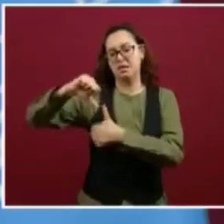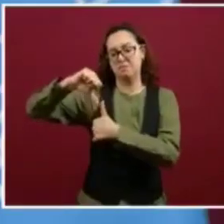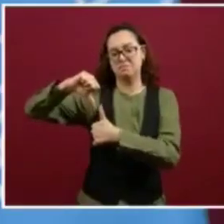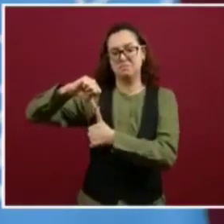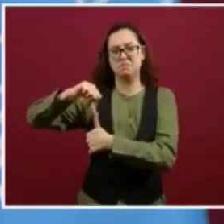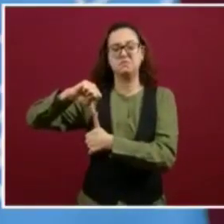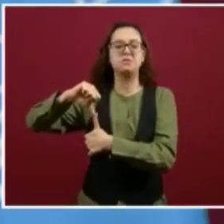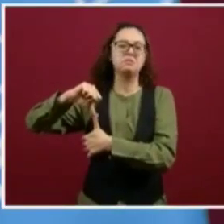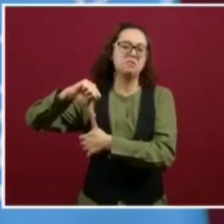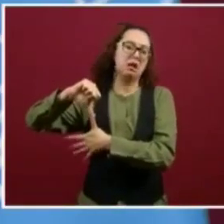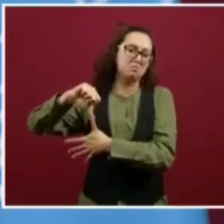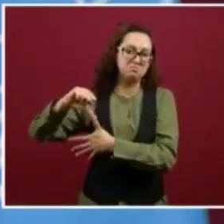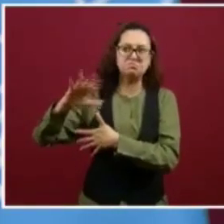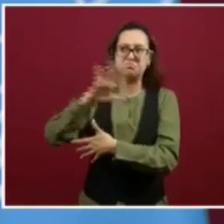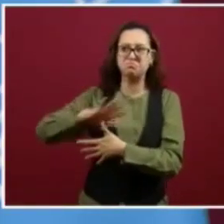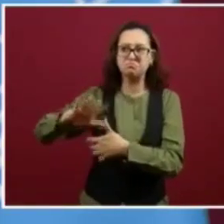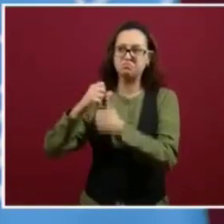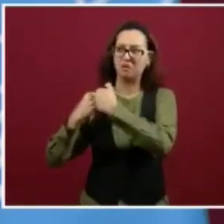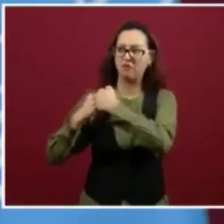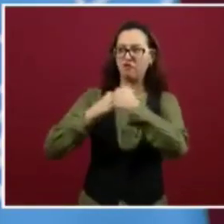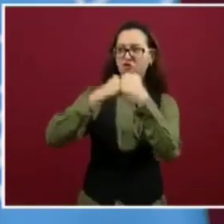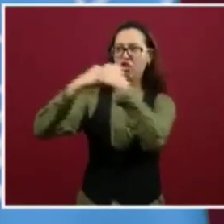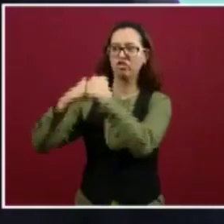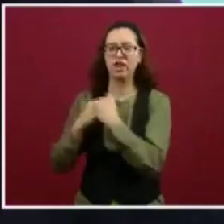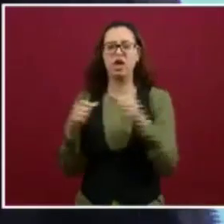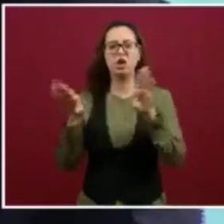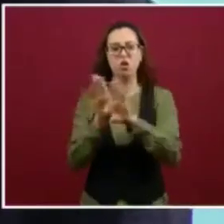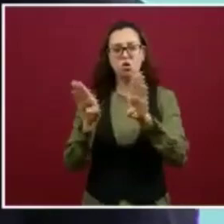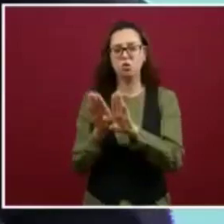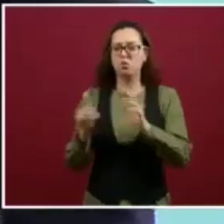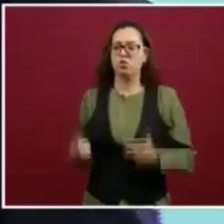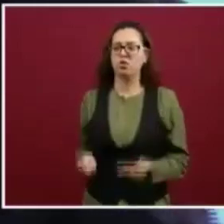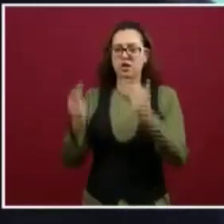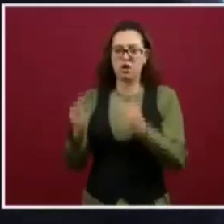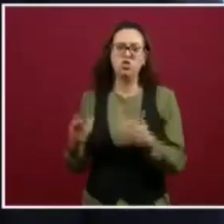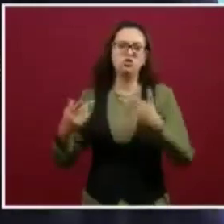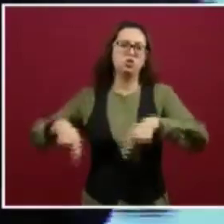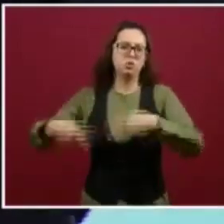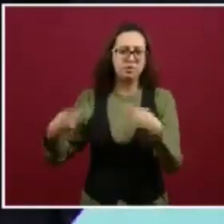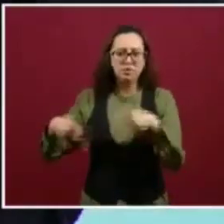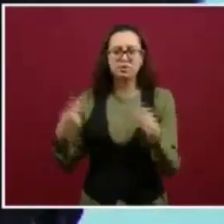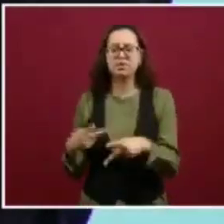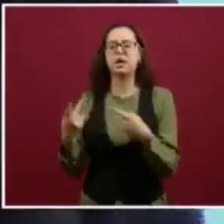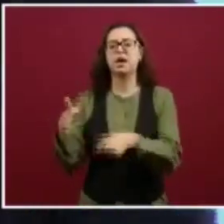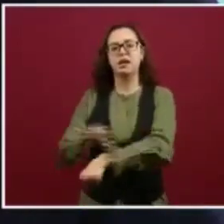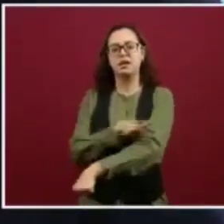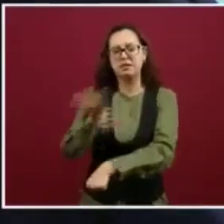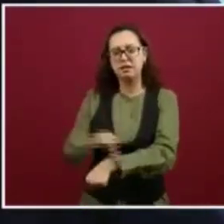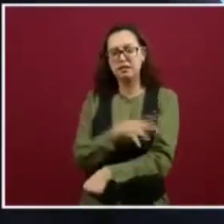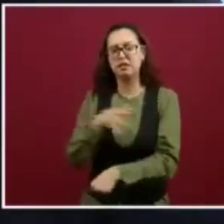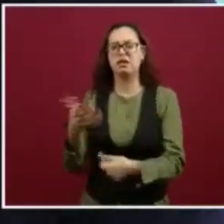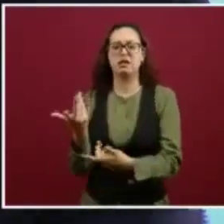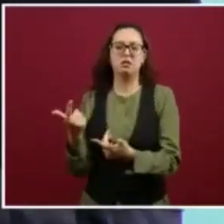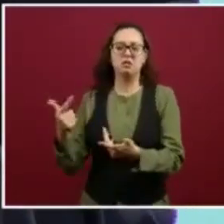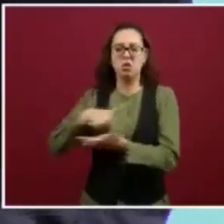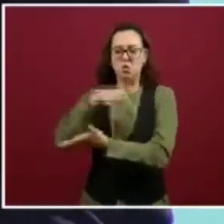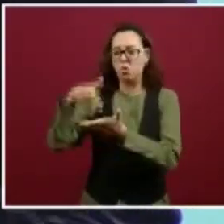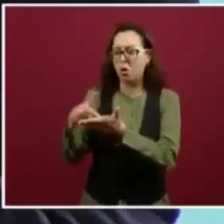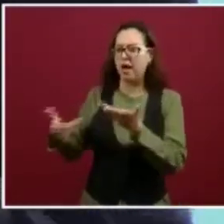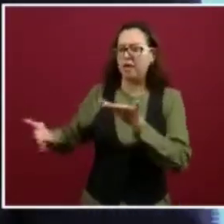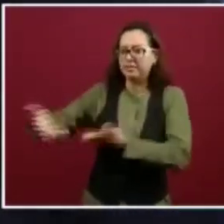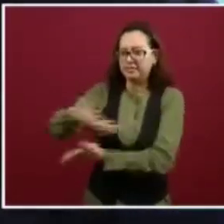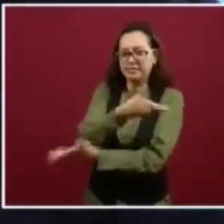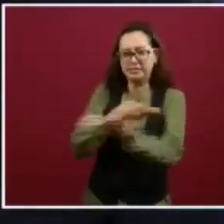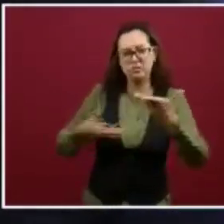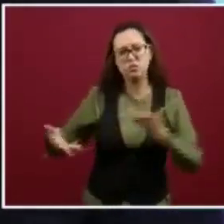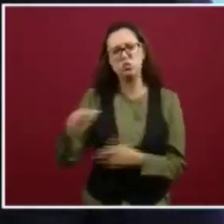qué? De la integración comercial, productiva, energética y logística. Llévense este dato en la cabeza. ¿Cuánto